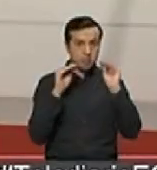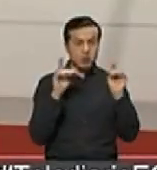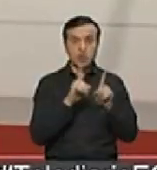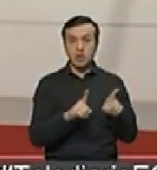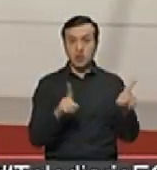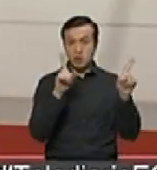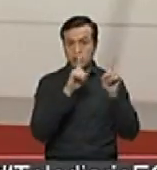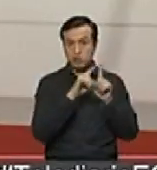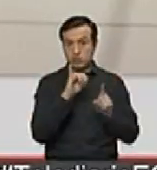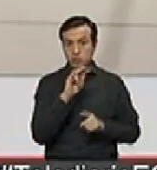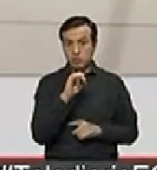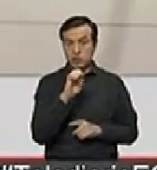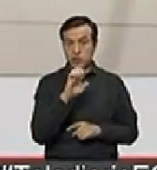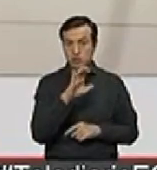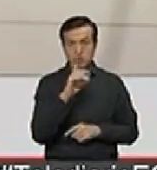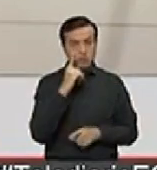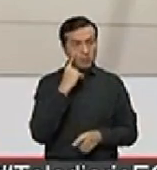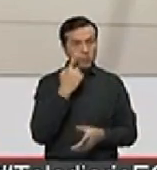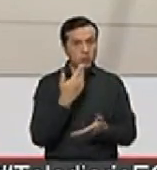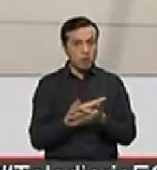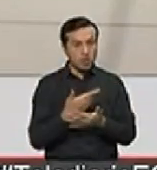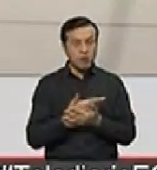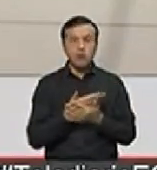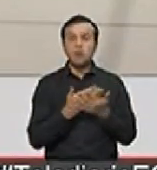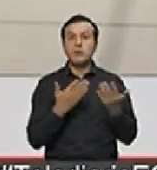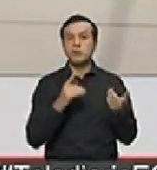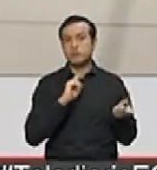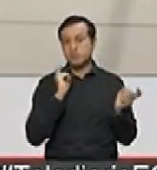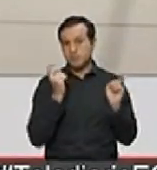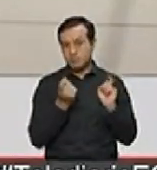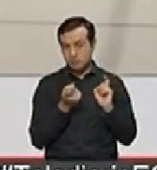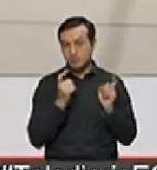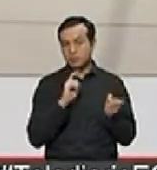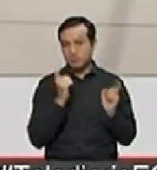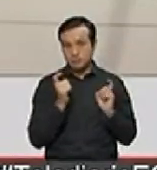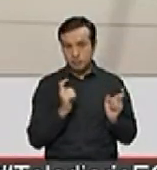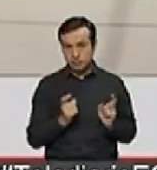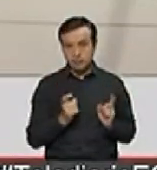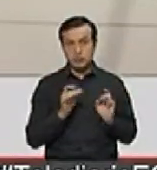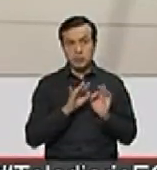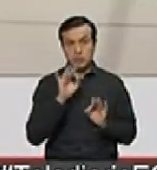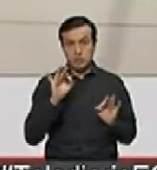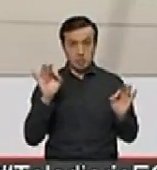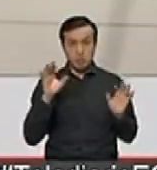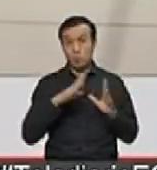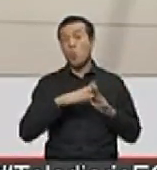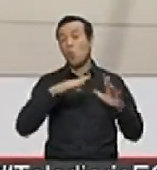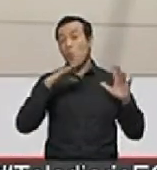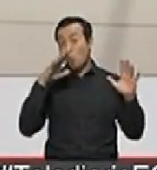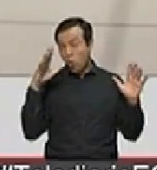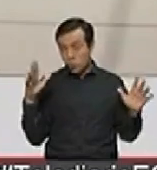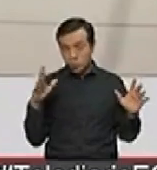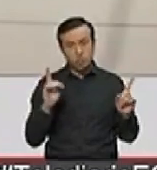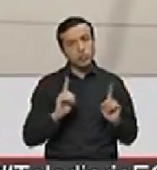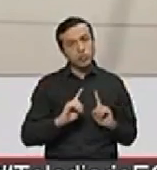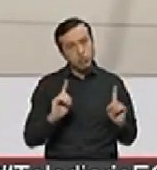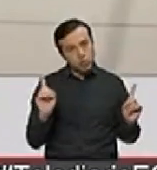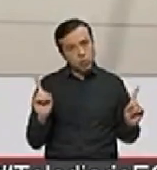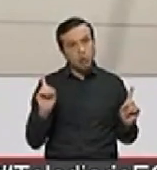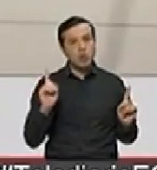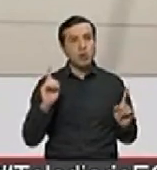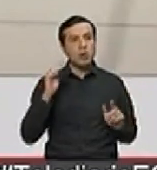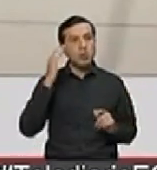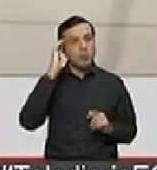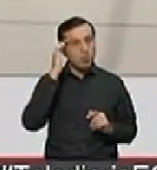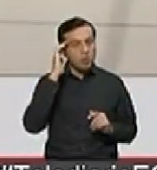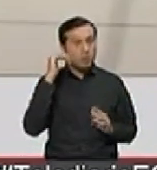INEC manifiestan claramente una modificación y variaciones que no son estadísticamente significativas. Sin embargo, no es hacer una